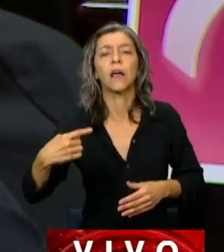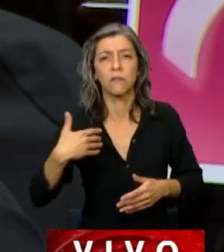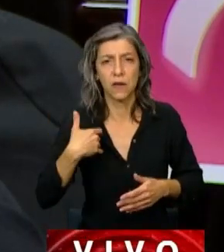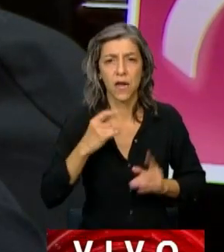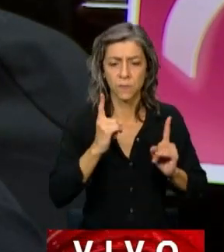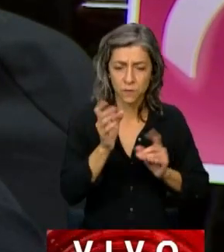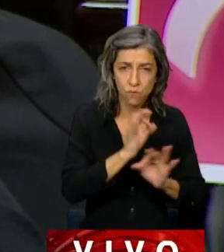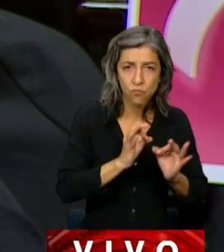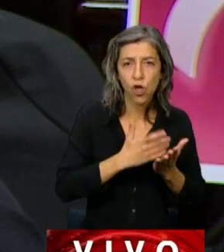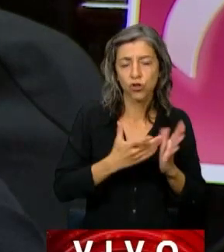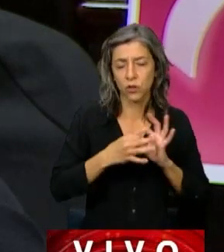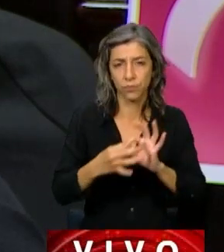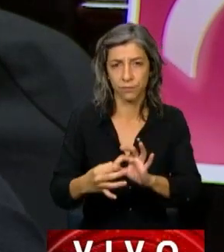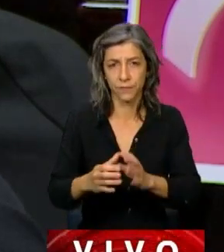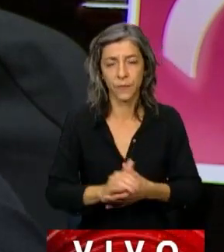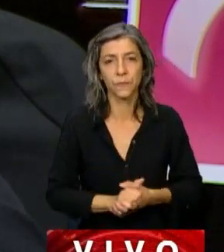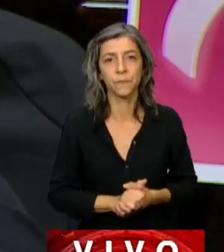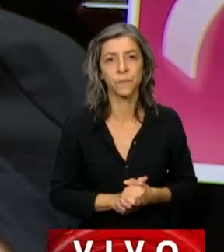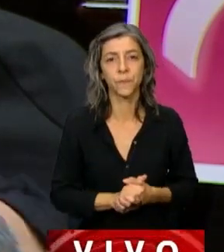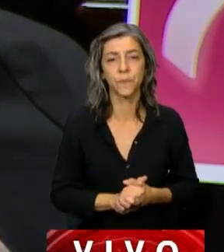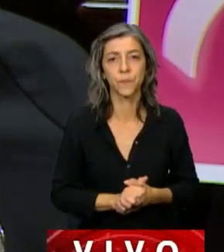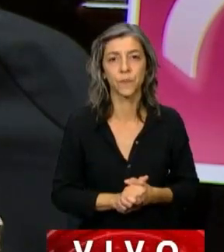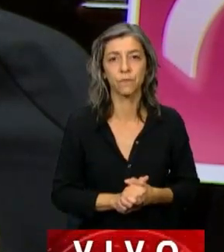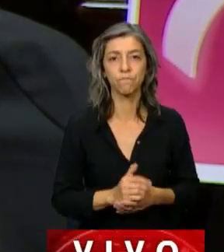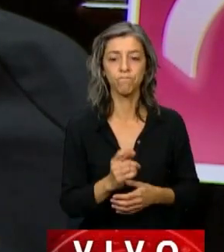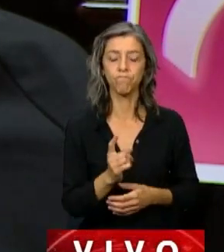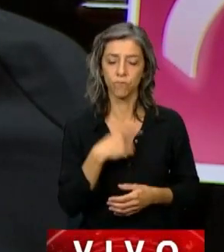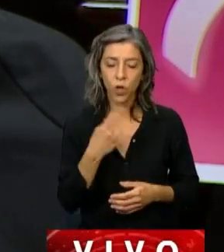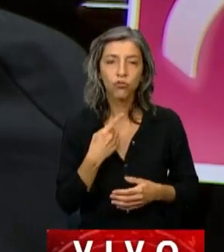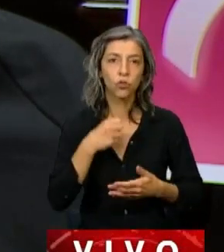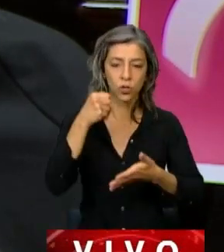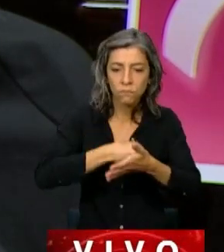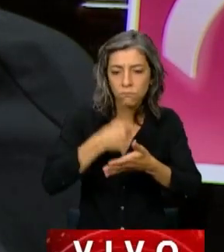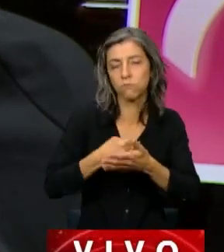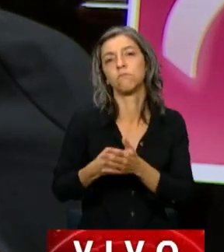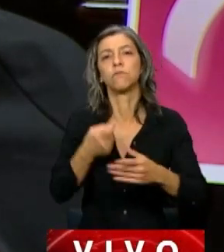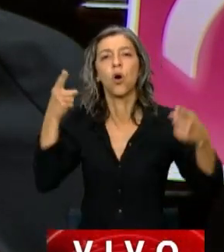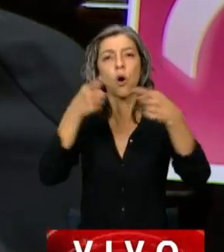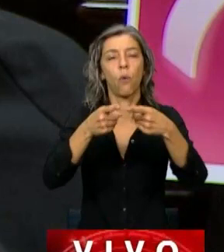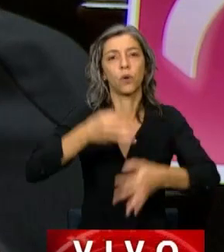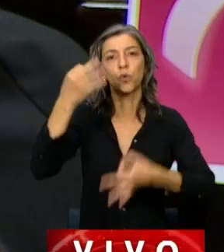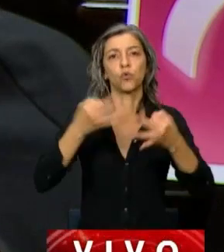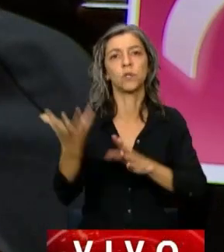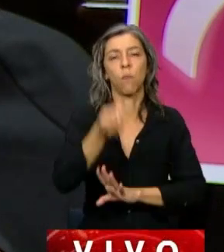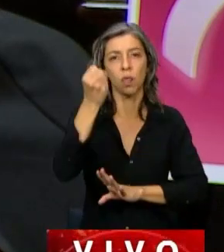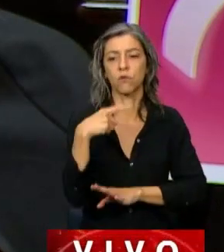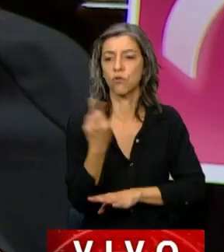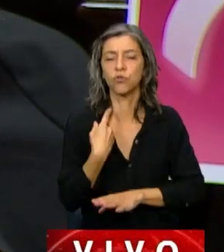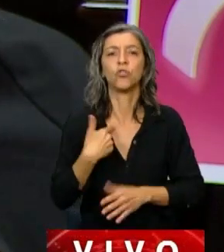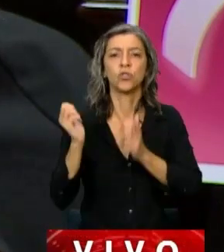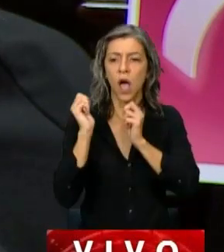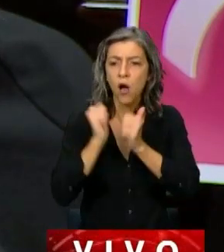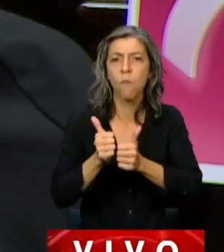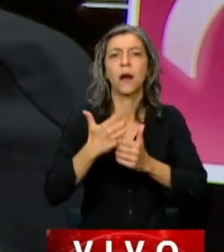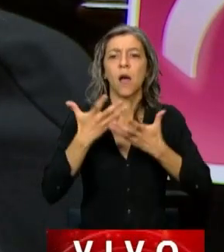hoy debatimos. Desde nuestro compartido lugar de luchadores en búsqueda de justicia queremos acompañar y celebrar la expropiación del